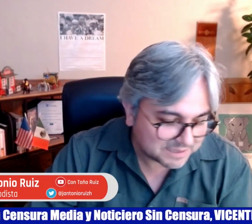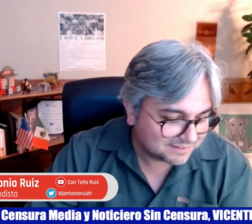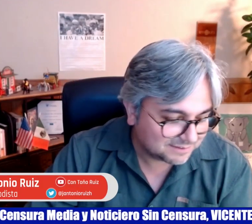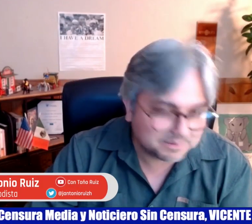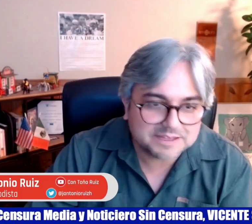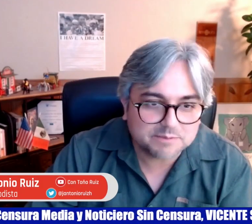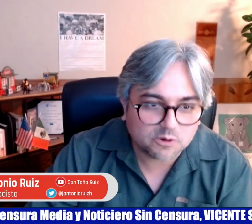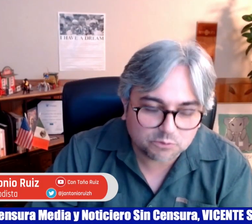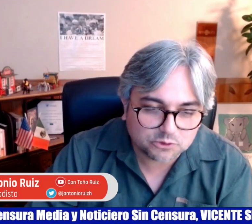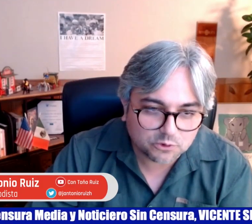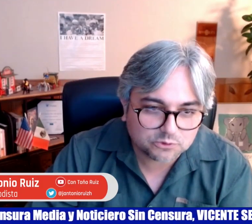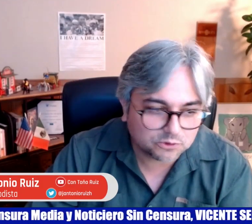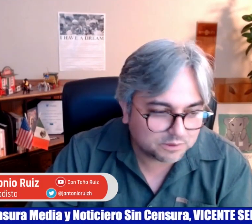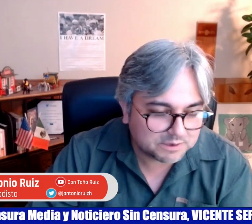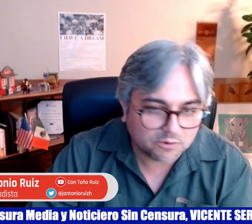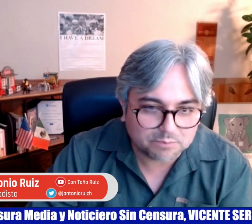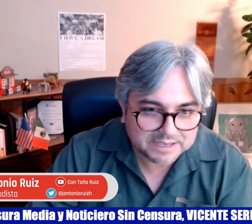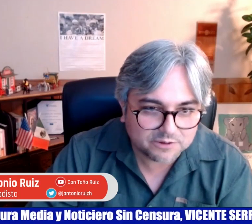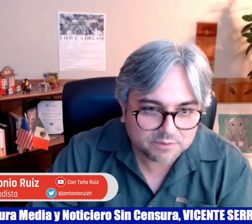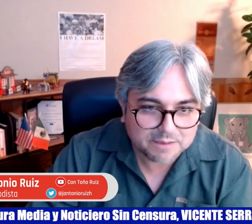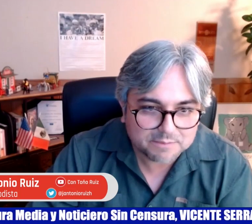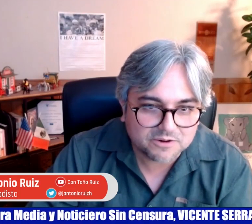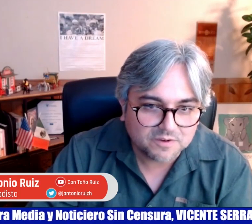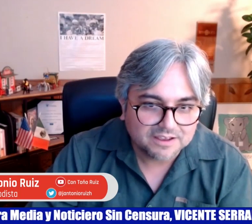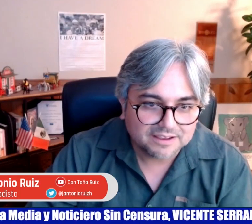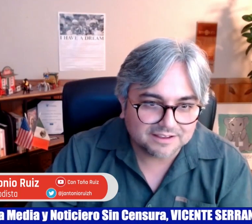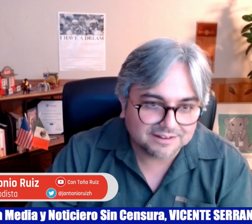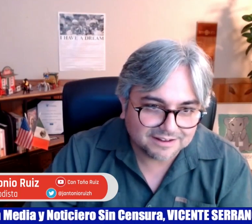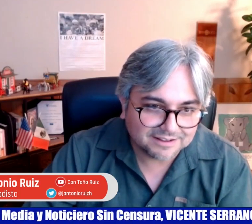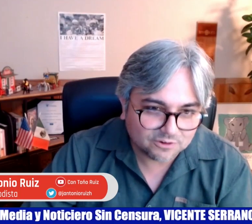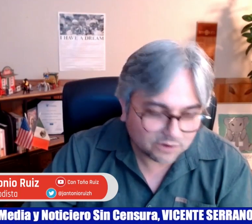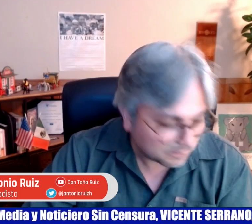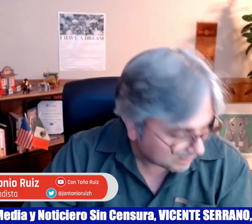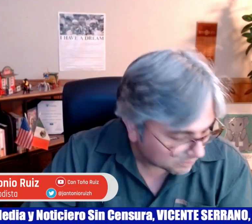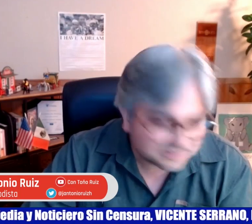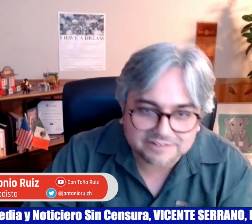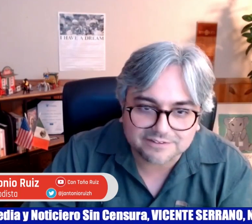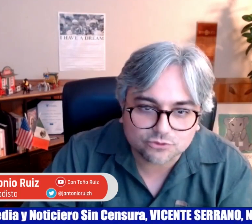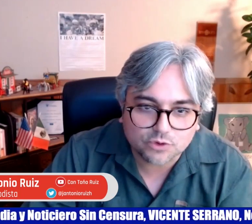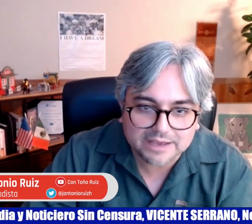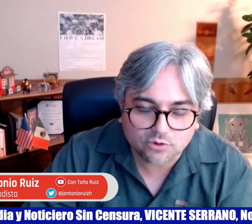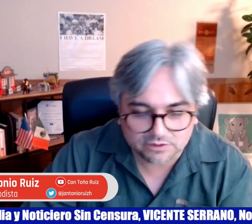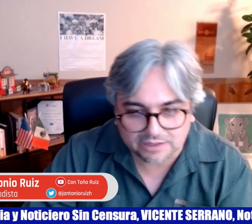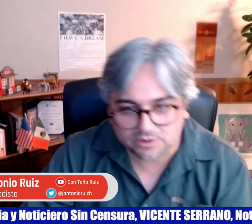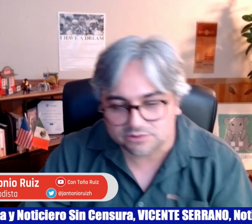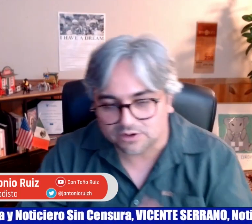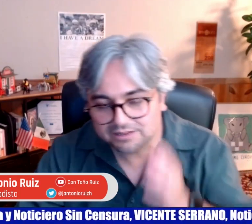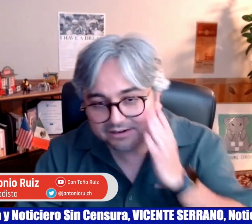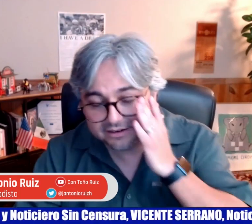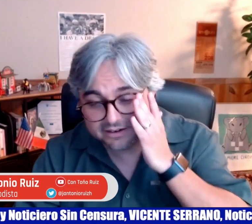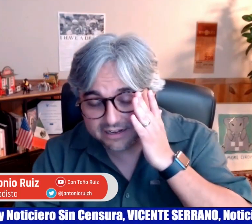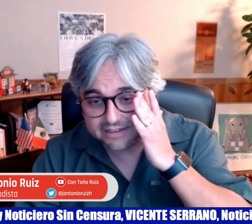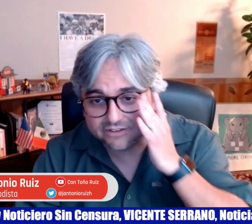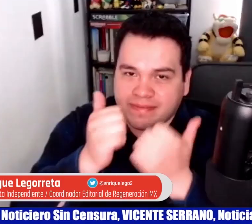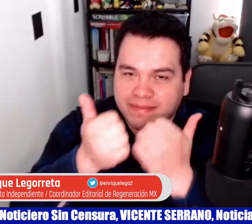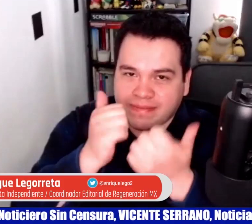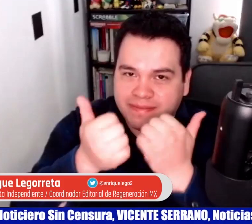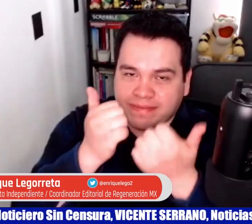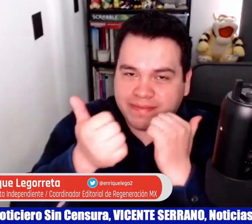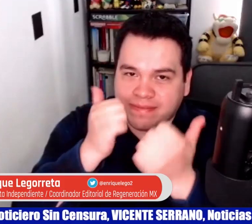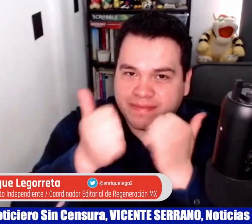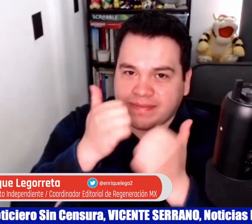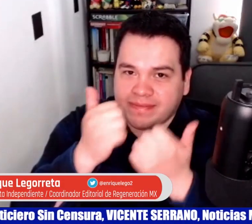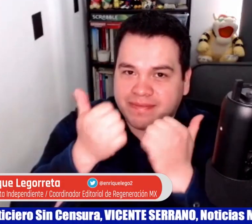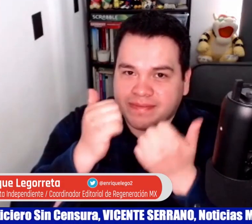Déjame también despedirme con mucho gusto de mi compañero, de mi amigo, el colaborador de Sin Censura y coordinador editorial en Regeneración,